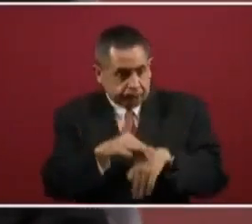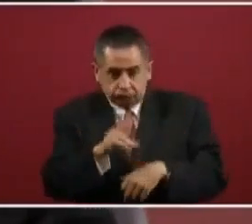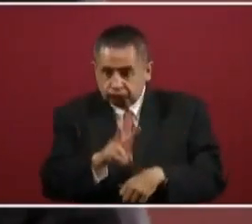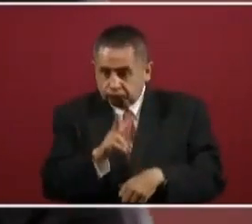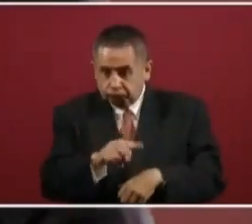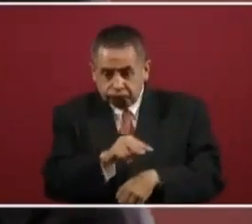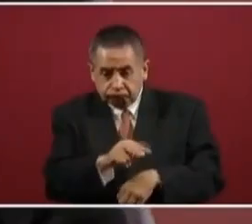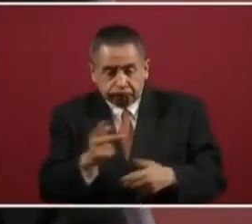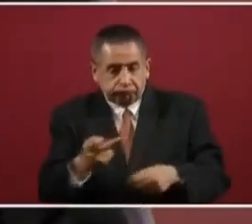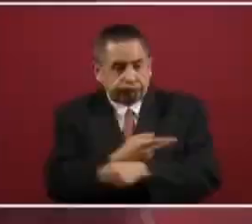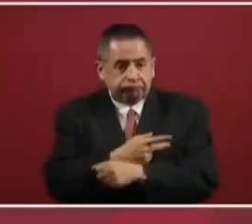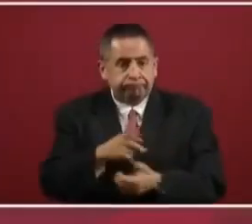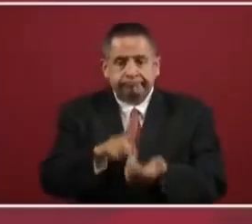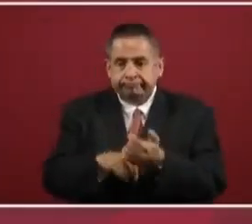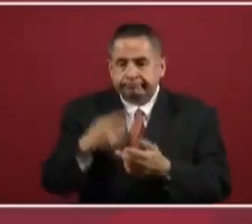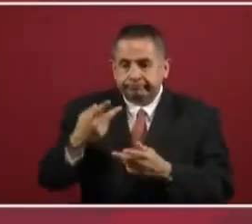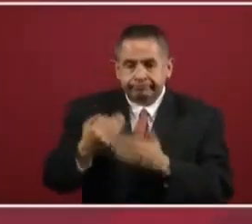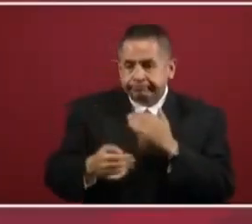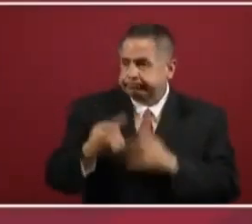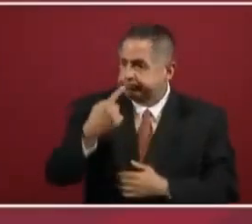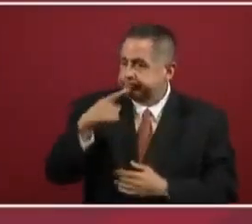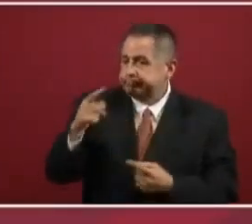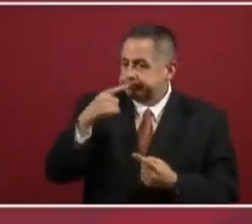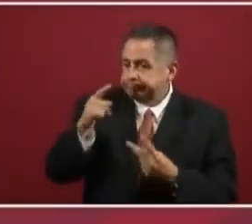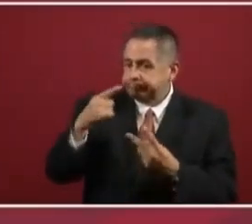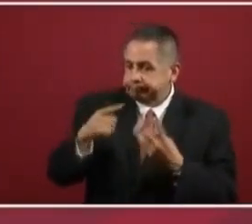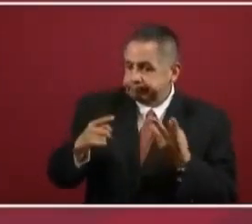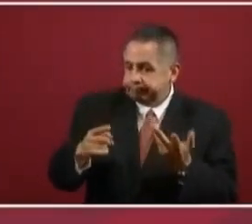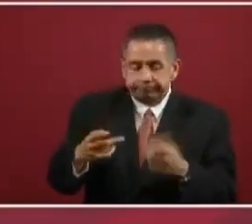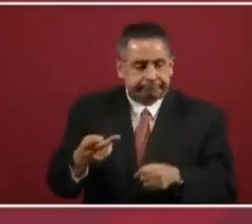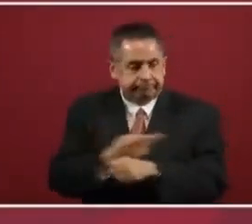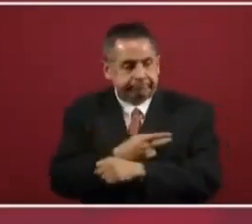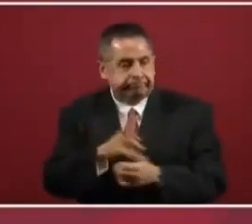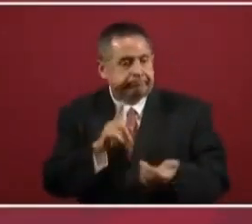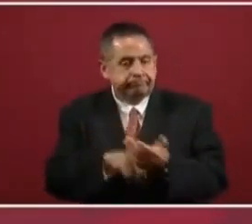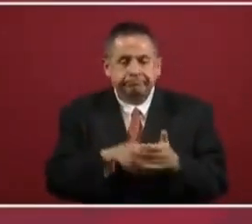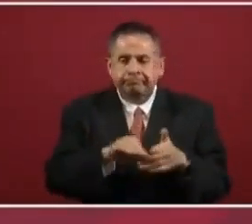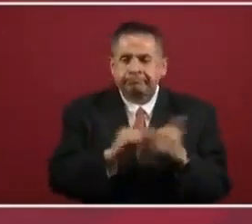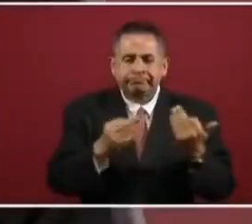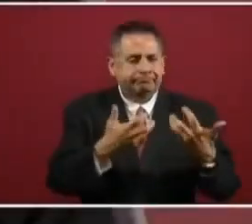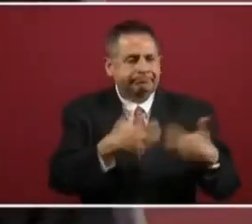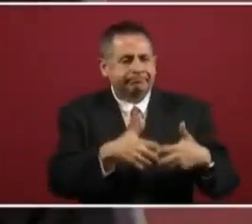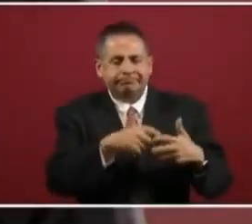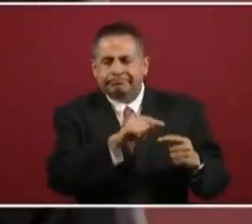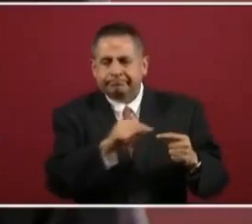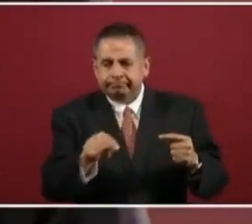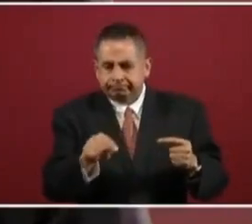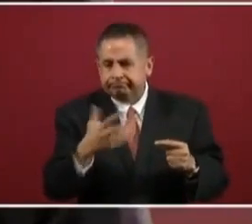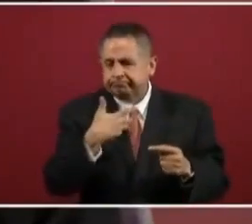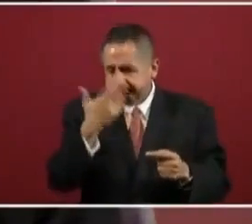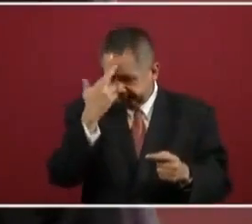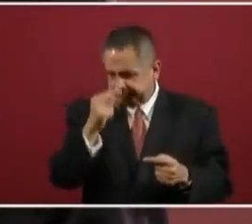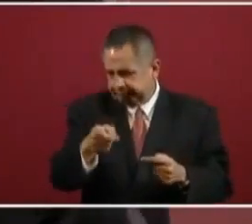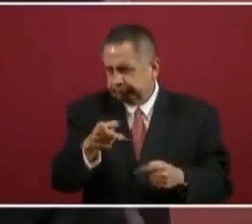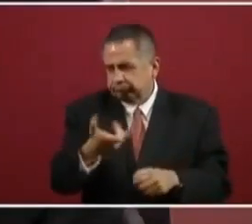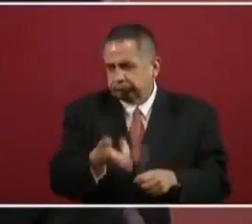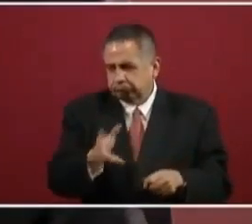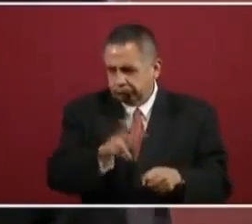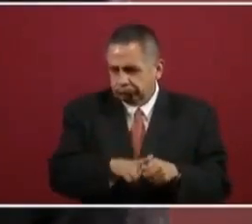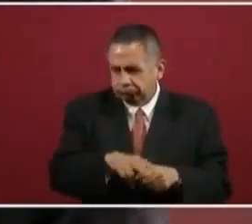resolver las demandas de la gente en plantas de tratamiento lo que dices del